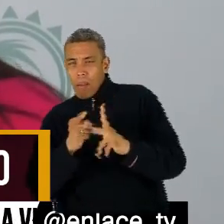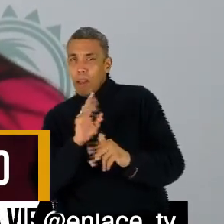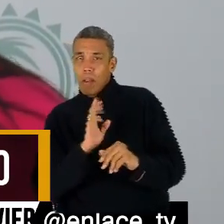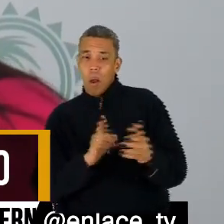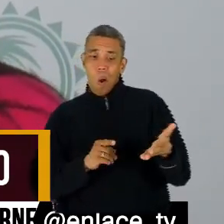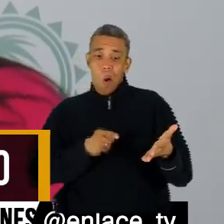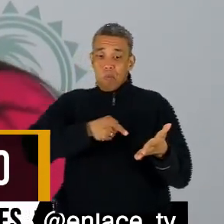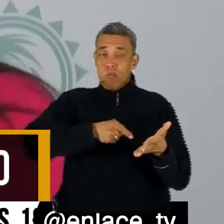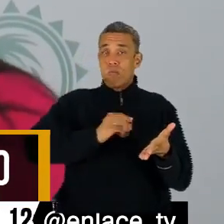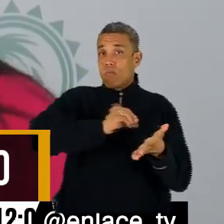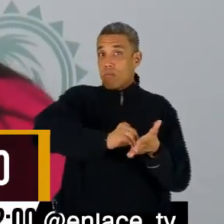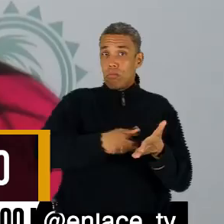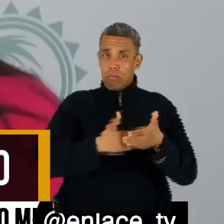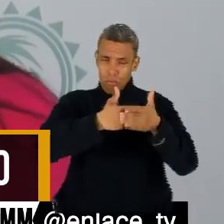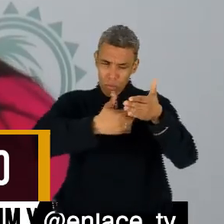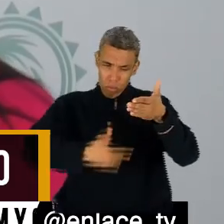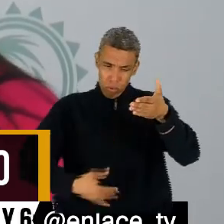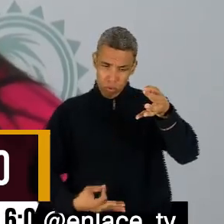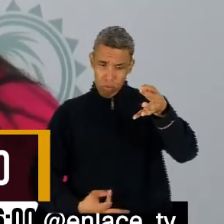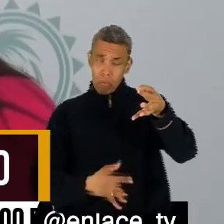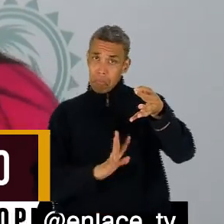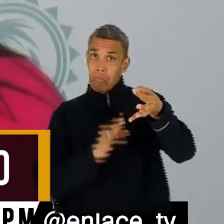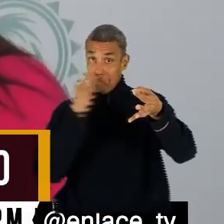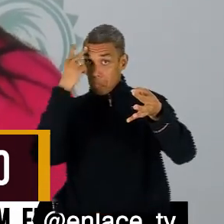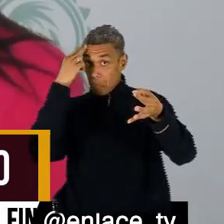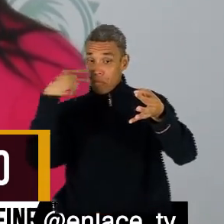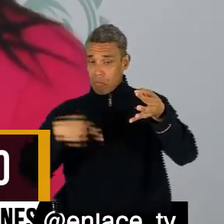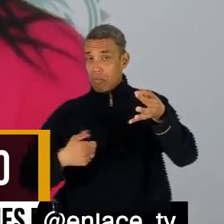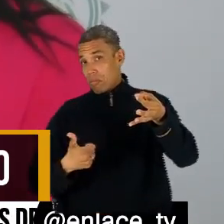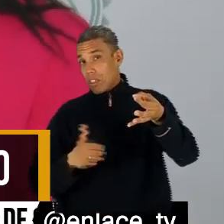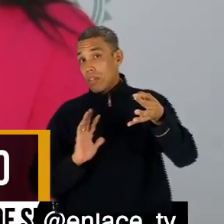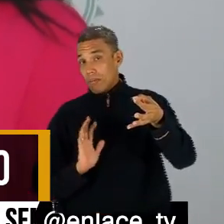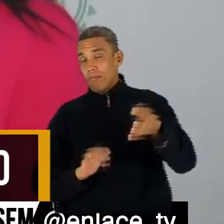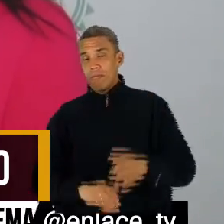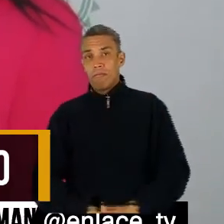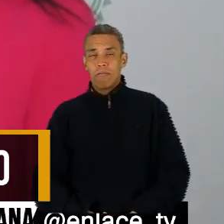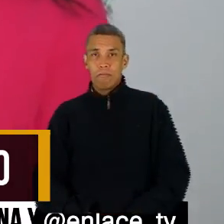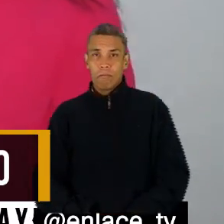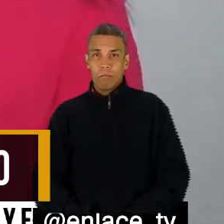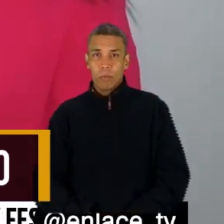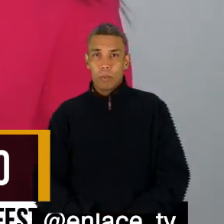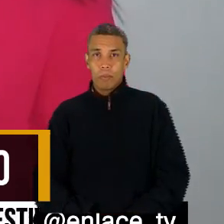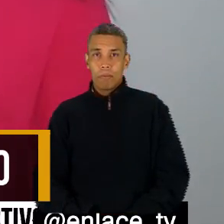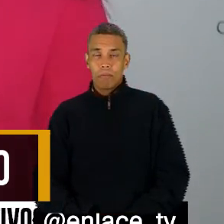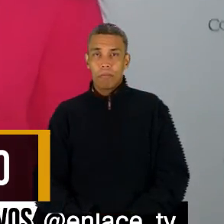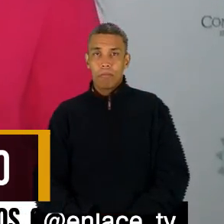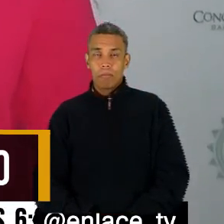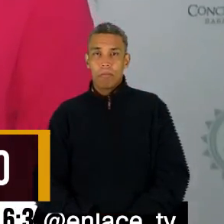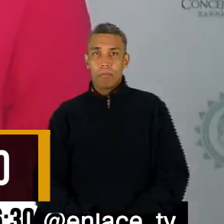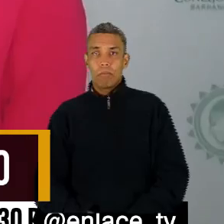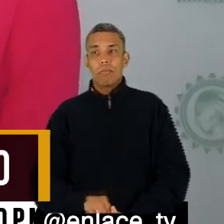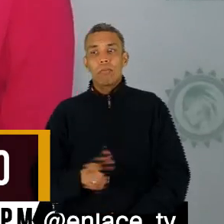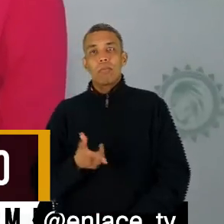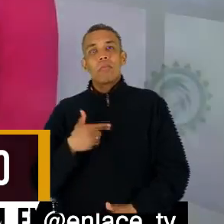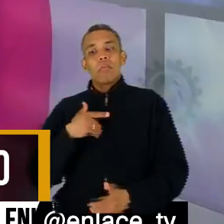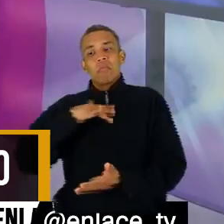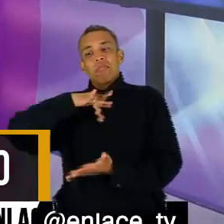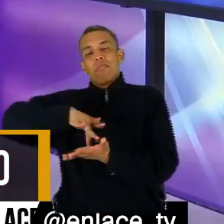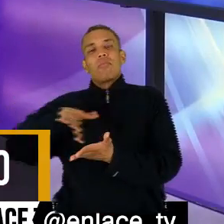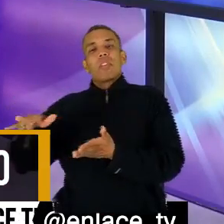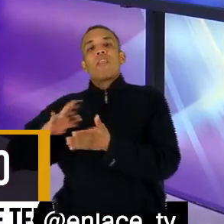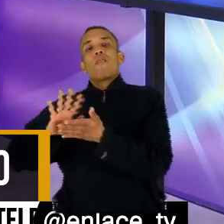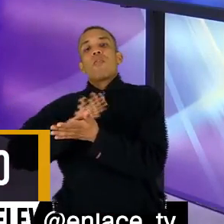sea aplicado en un alto contenido de su plan de desarrollo. Bueno, muy bien, es la información desde el Consejo de Barranca Bermeja, donde